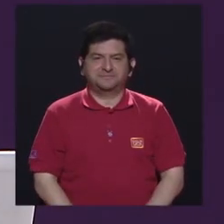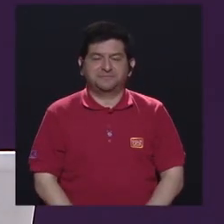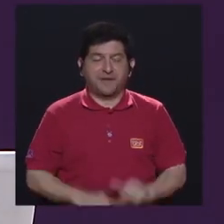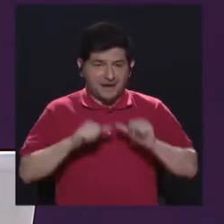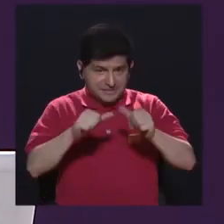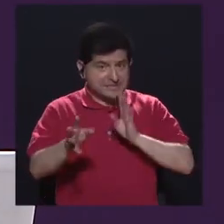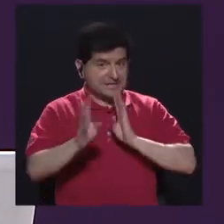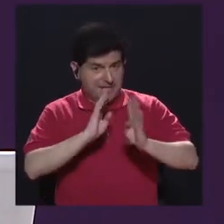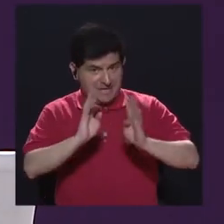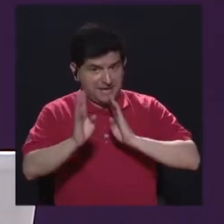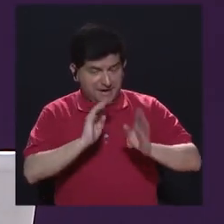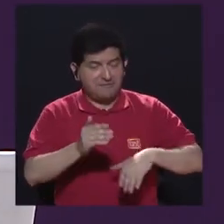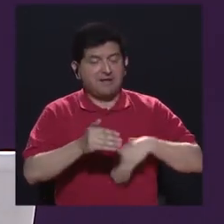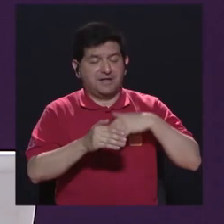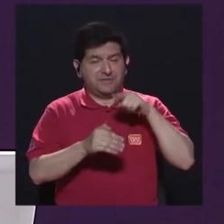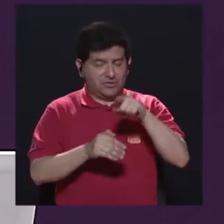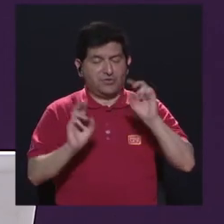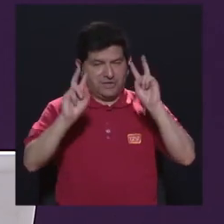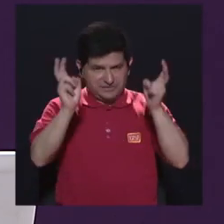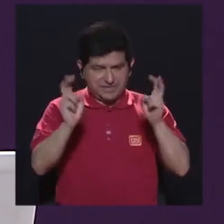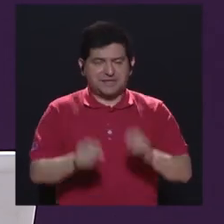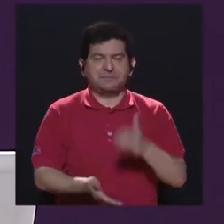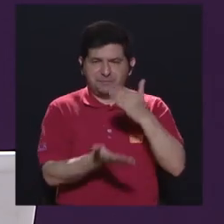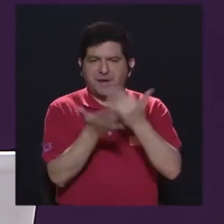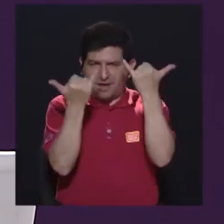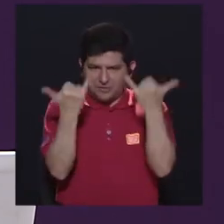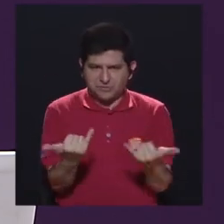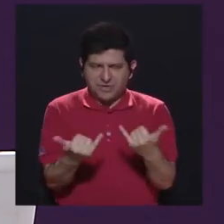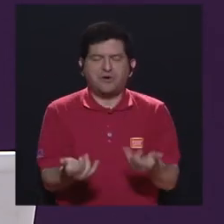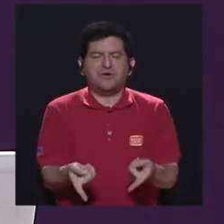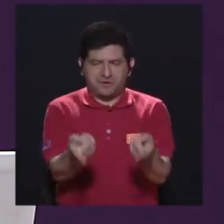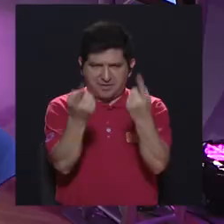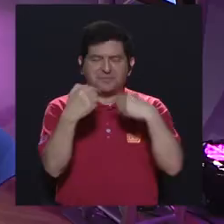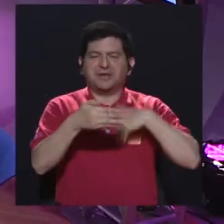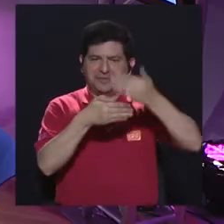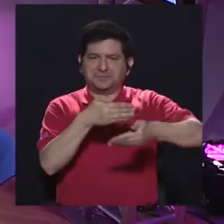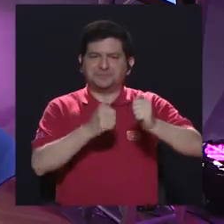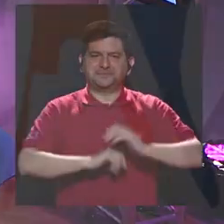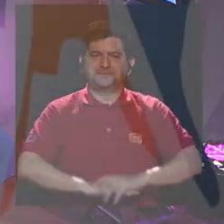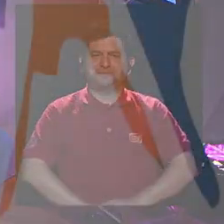a seguir conversando al respecto. Vamos a un pequeño corte y ya volvemos.